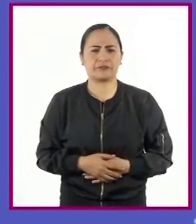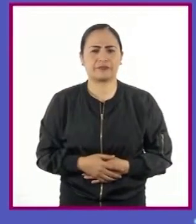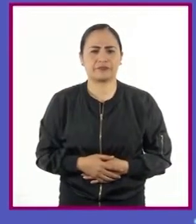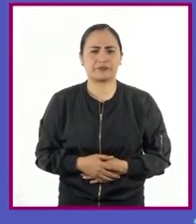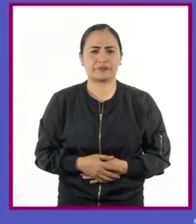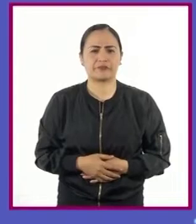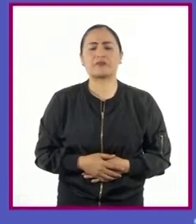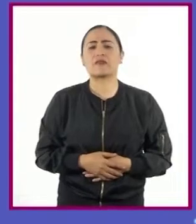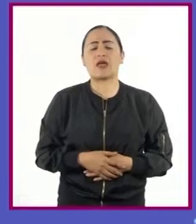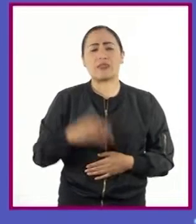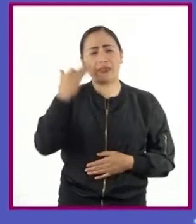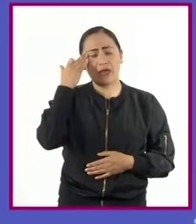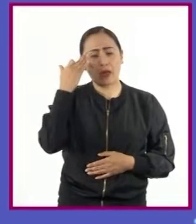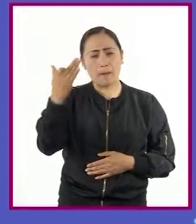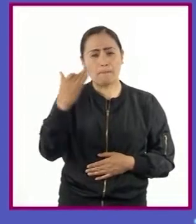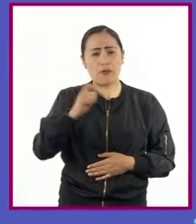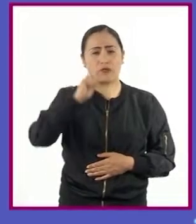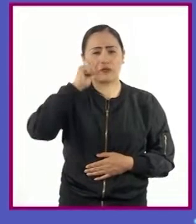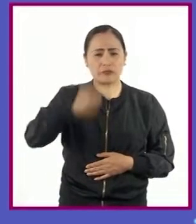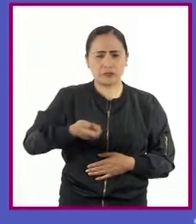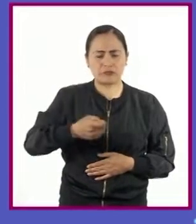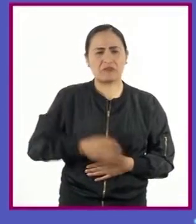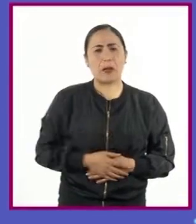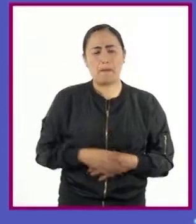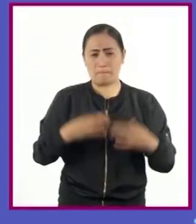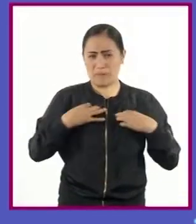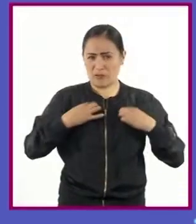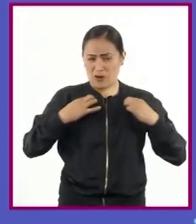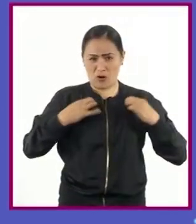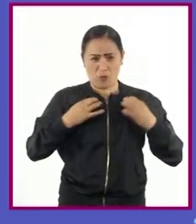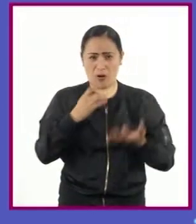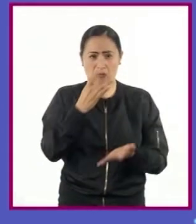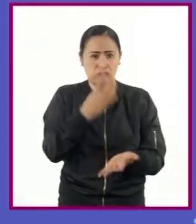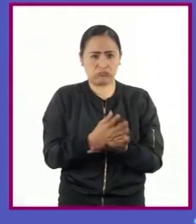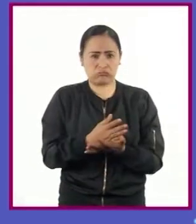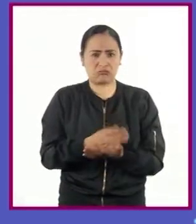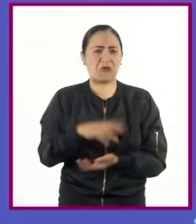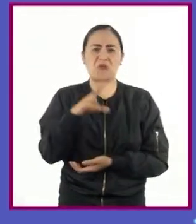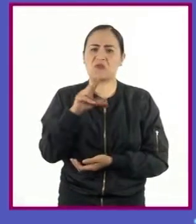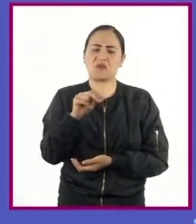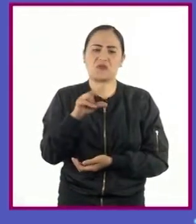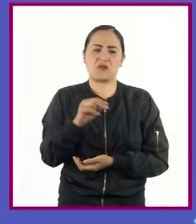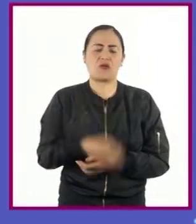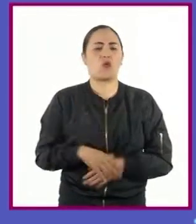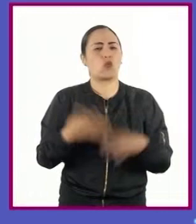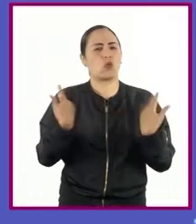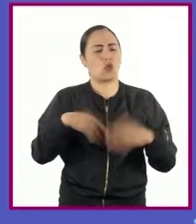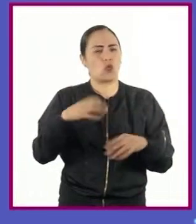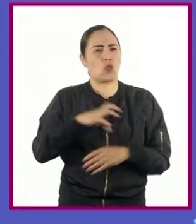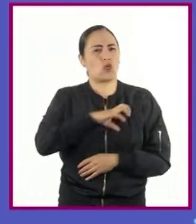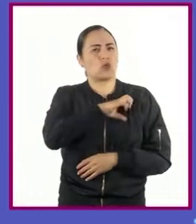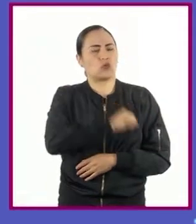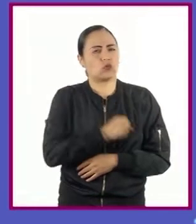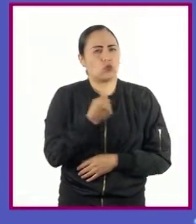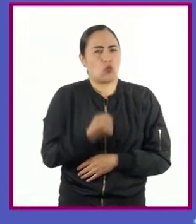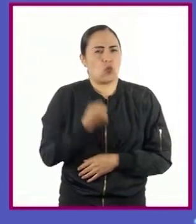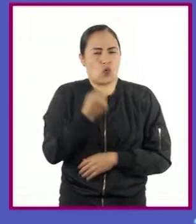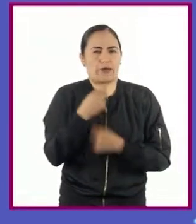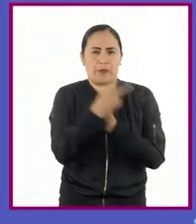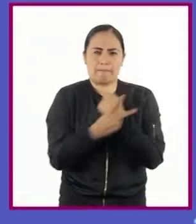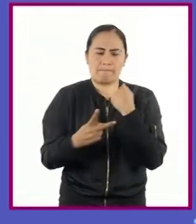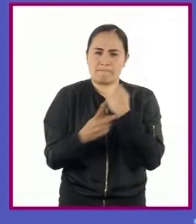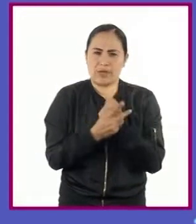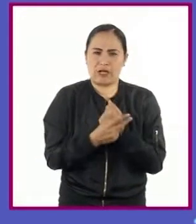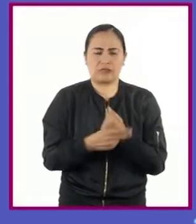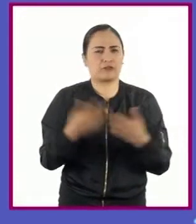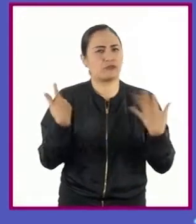durante milenios, significan más que simples prendas, ya que simbolizan orgullo nacional y una muestra de la diversidad cultural en los